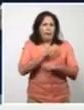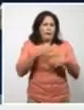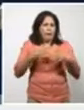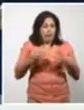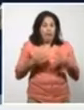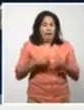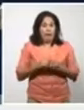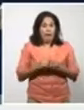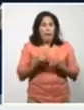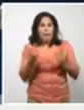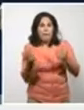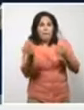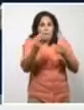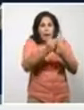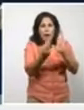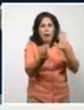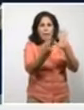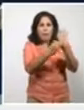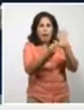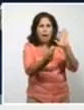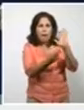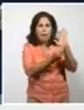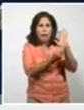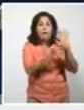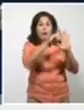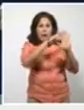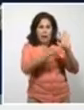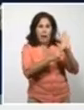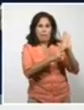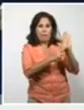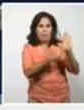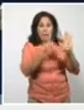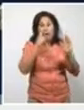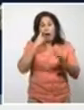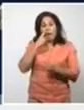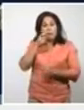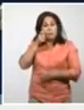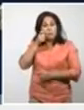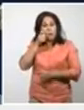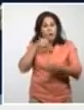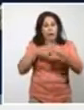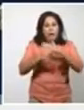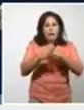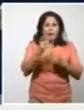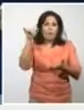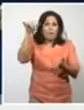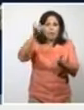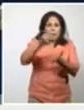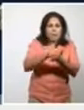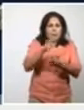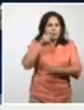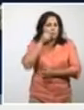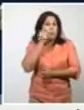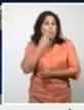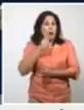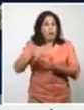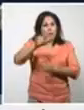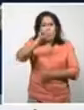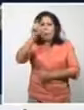de incrementar las capacidades en los puntos de entrada de nuestro país. Que como también he dicho varias